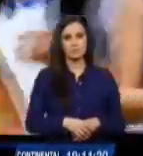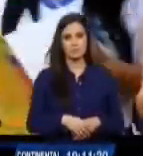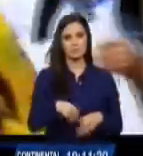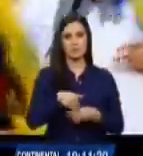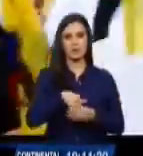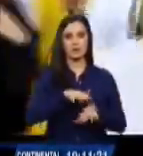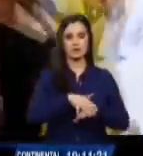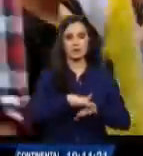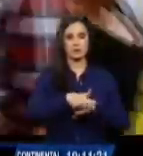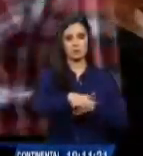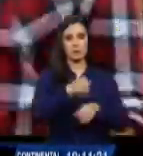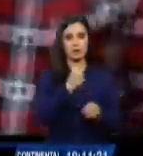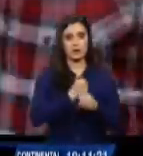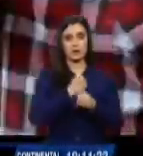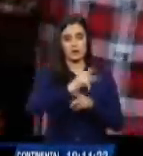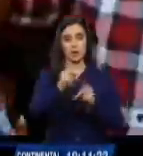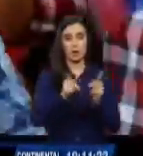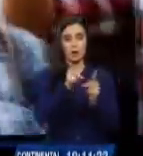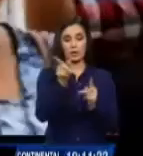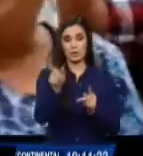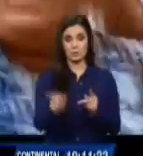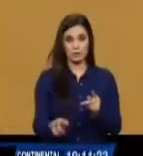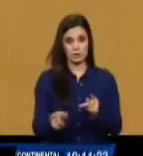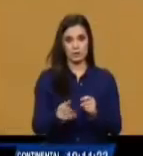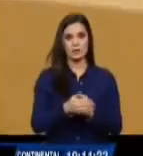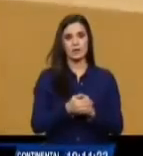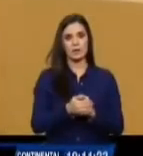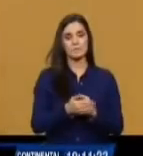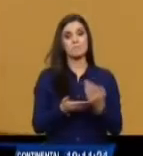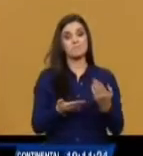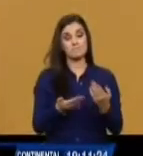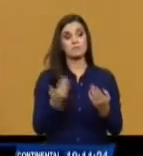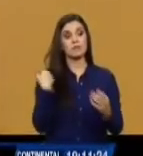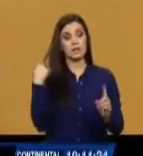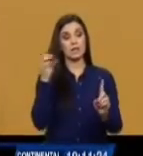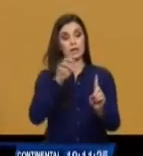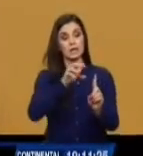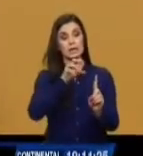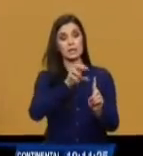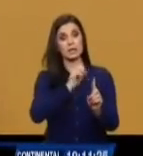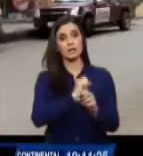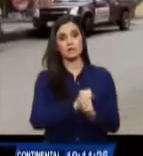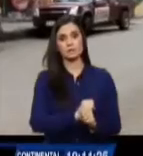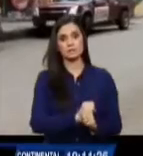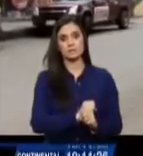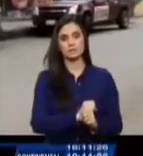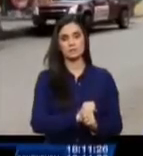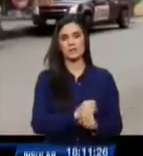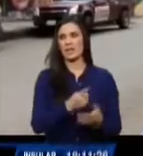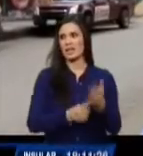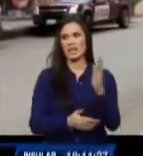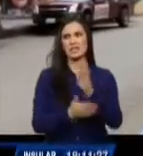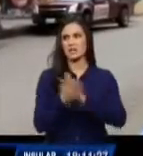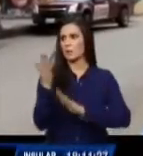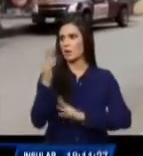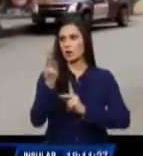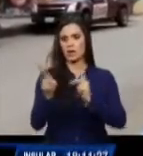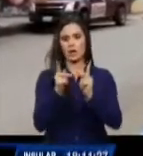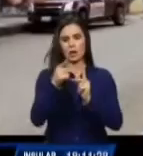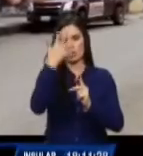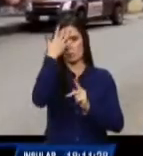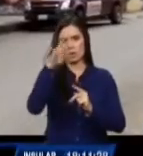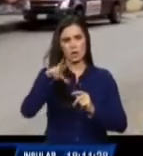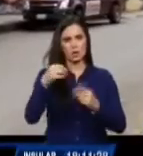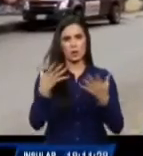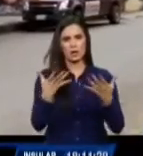En Zamora Chinchipe, la labor del prefecto Salvador Quispe es objeto de serios cuestionamientos. Que se vaya de la prefectura porque